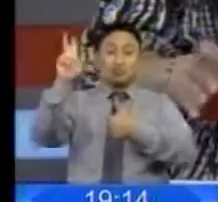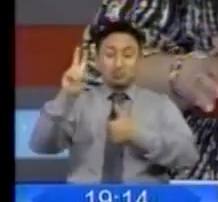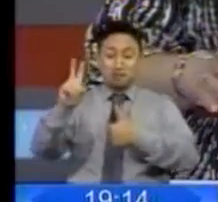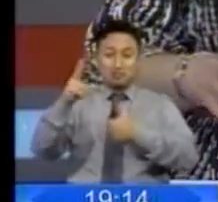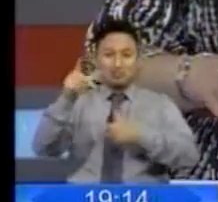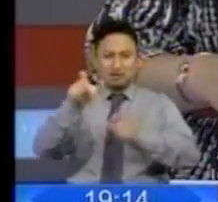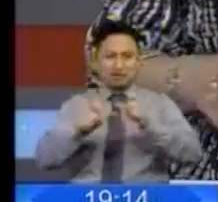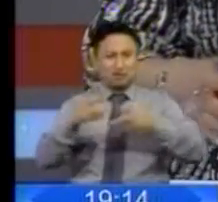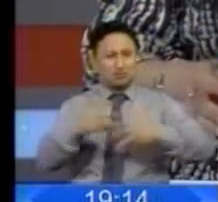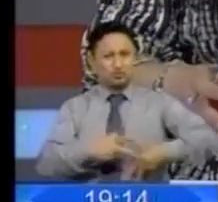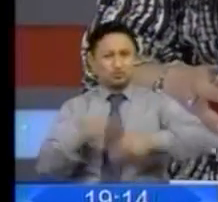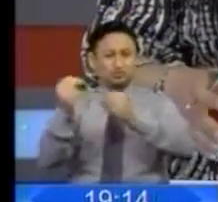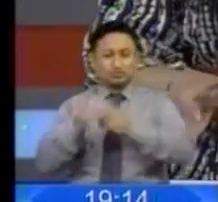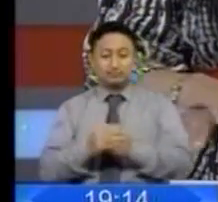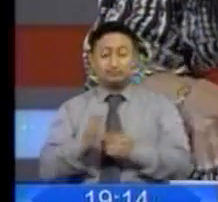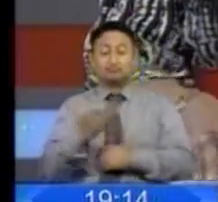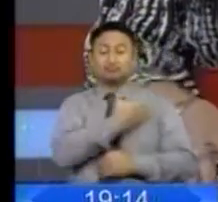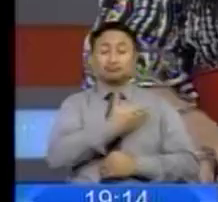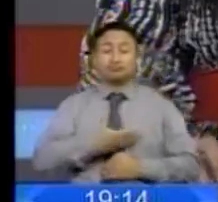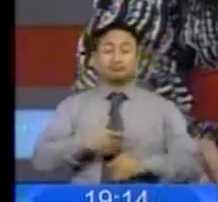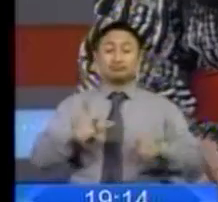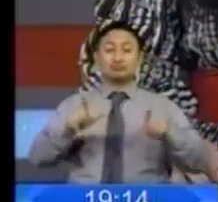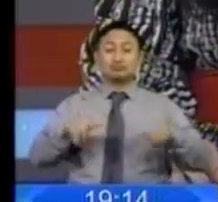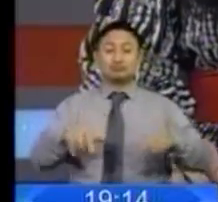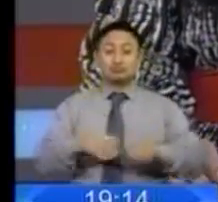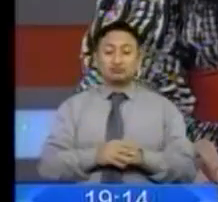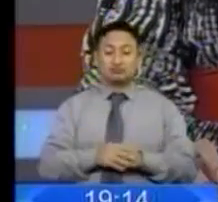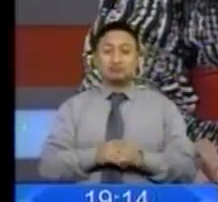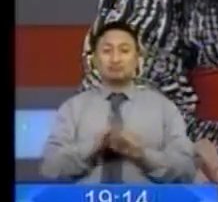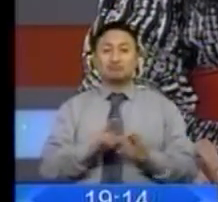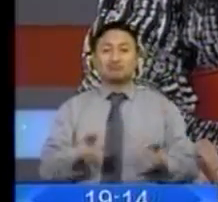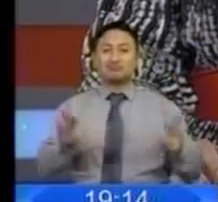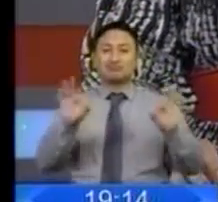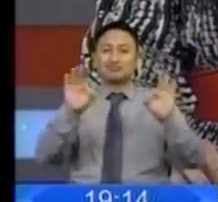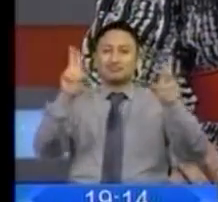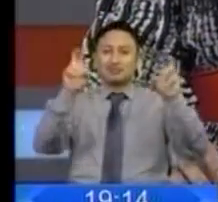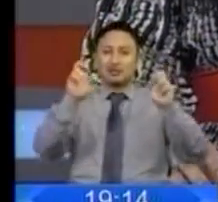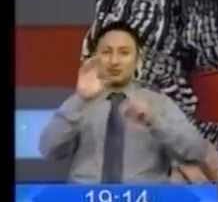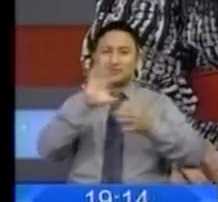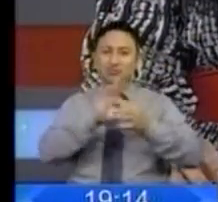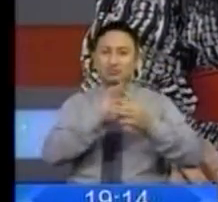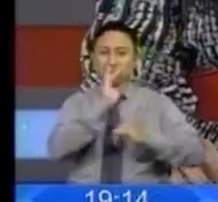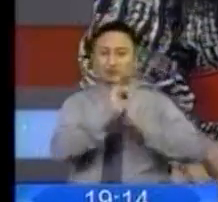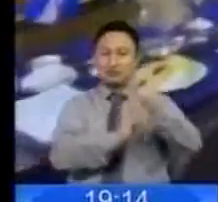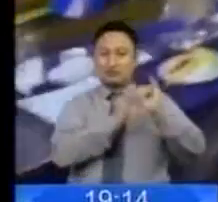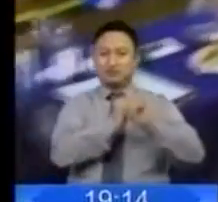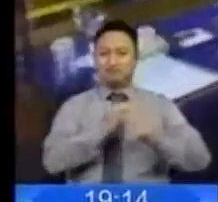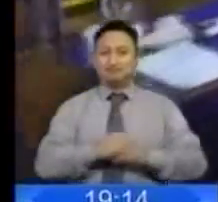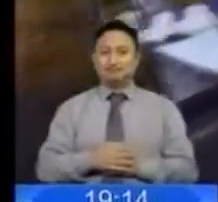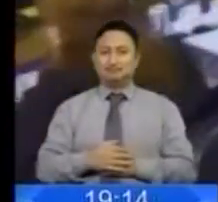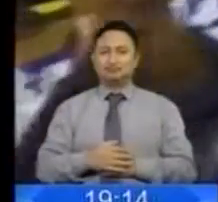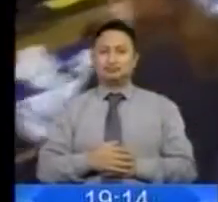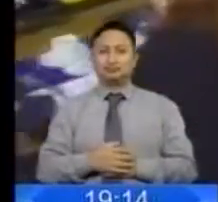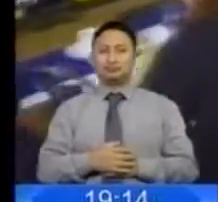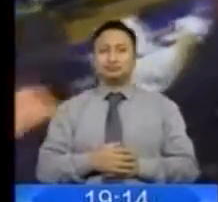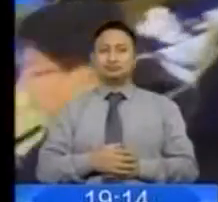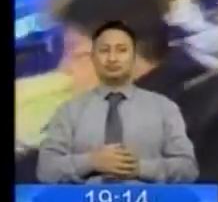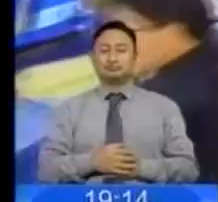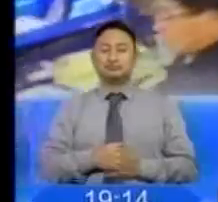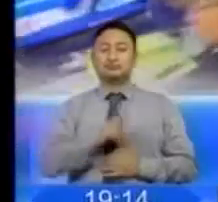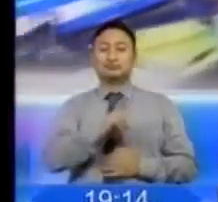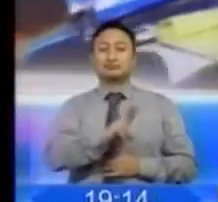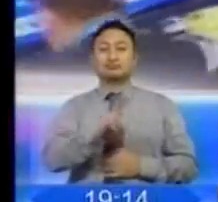El presidente ecuatoriano Lenín Moreno, en su intervención, reforzó temas de cooperación internacional. Hallar soluciones.